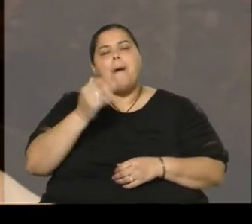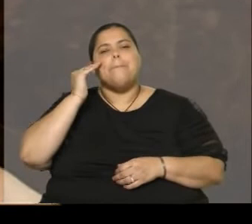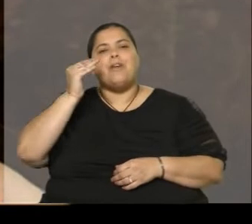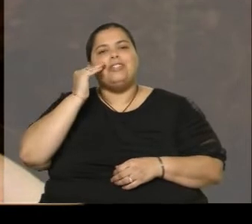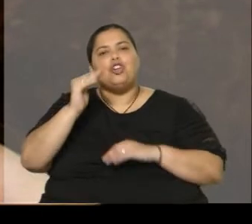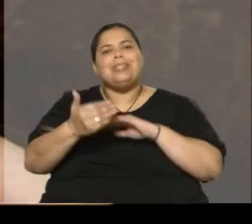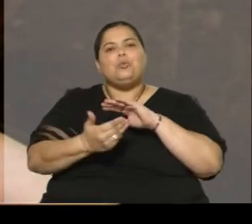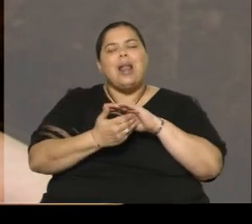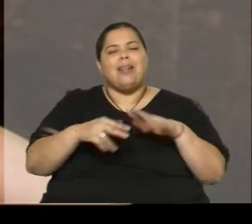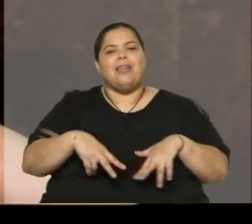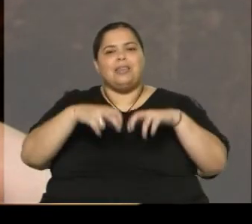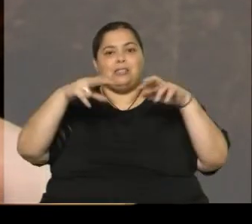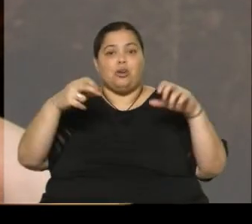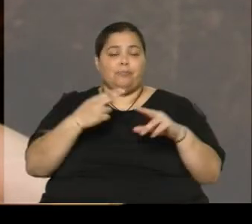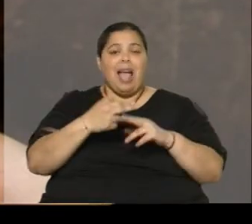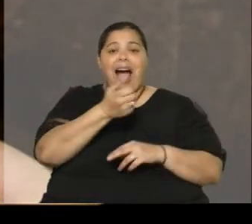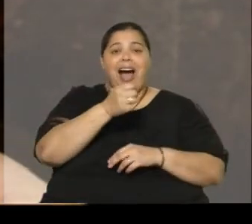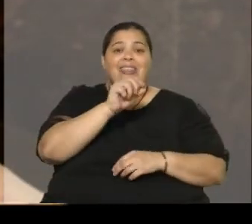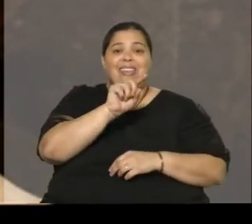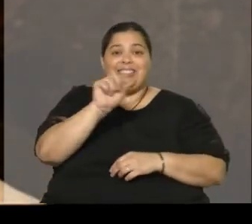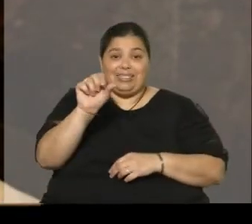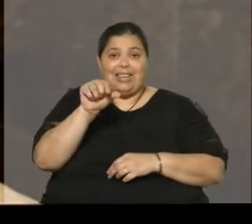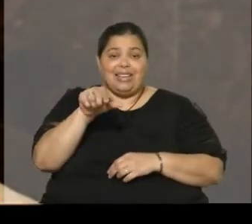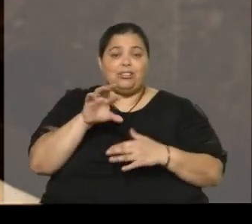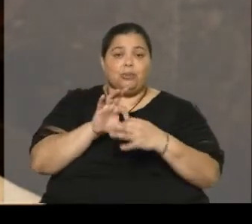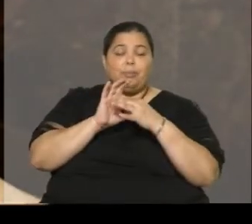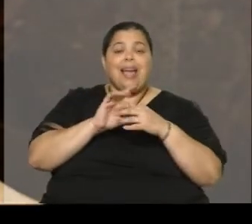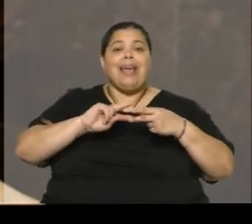de investigación, un A16, asociado a la División de Genética y Biología Molecular.